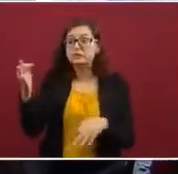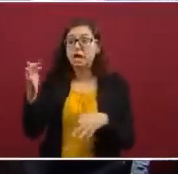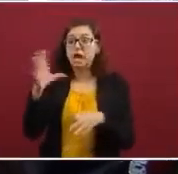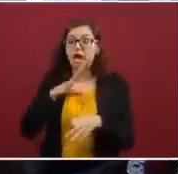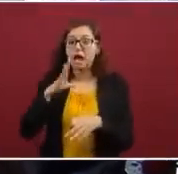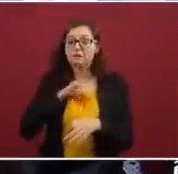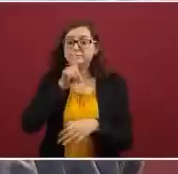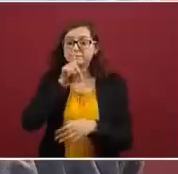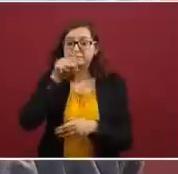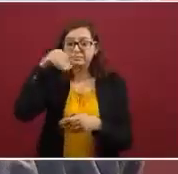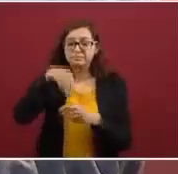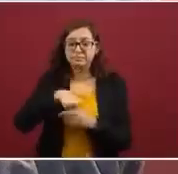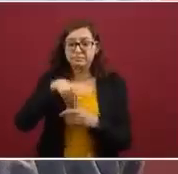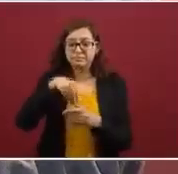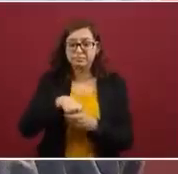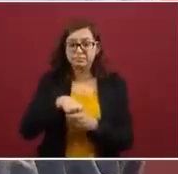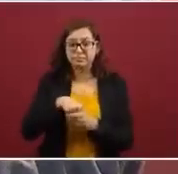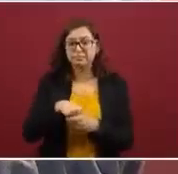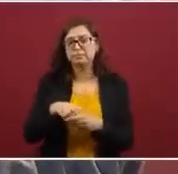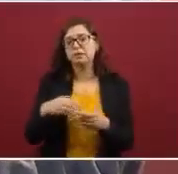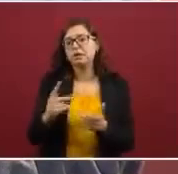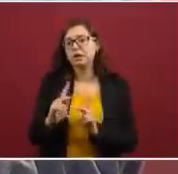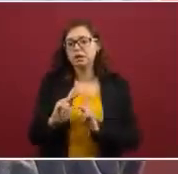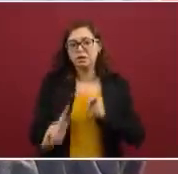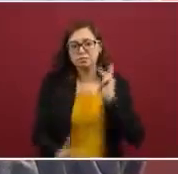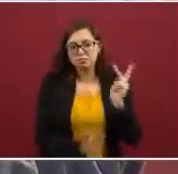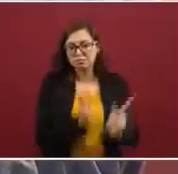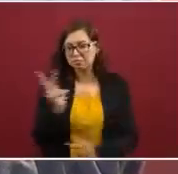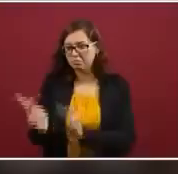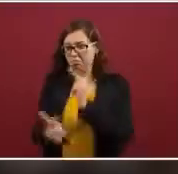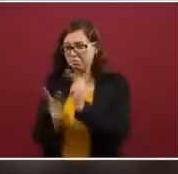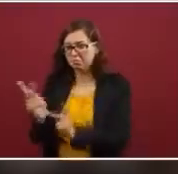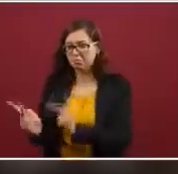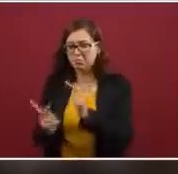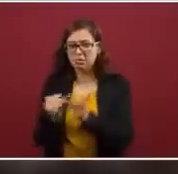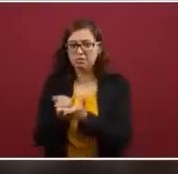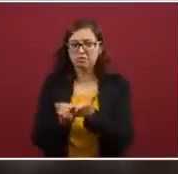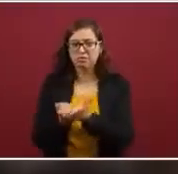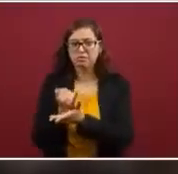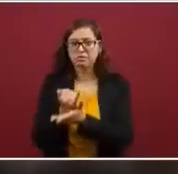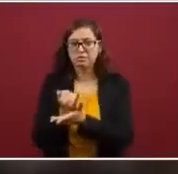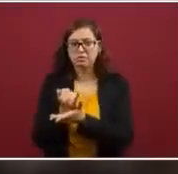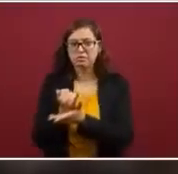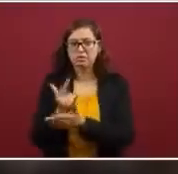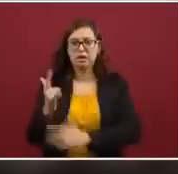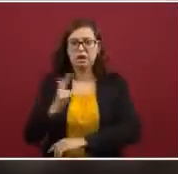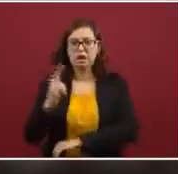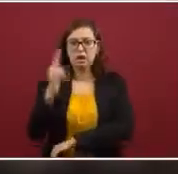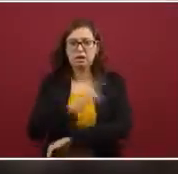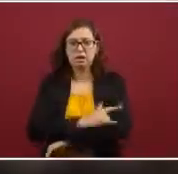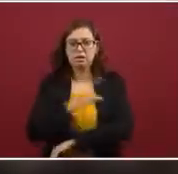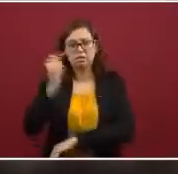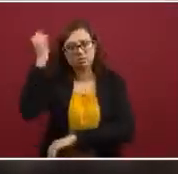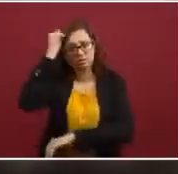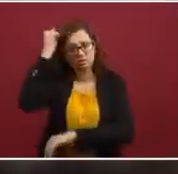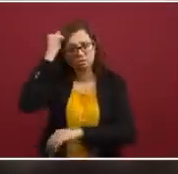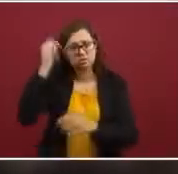durante la realización de la consulta para decidir la cancelación del aeropuerto en